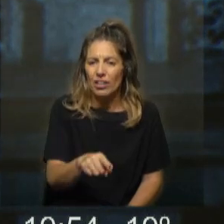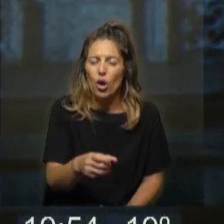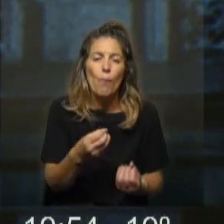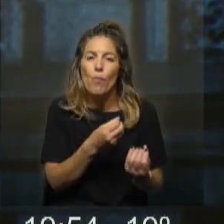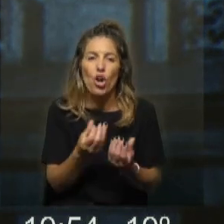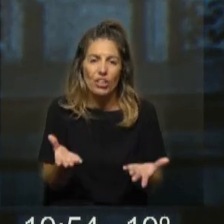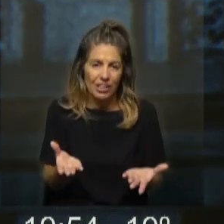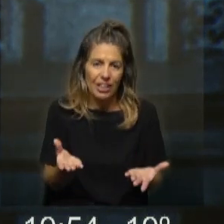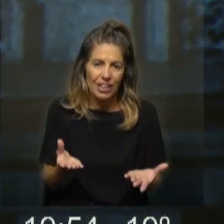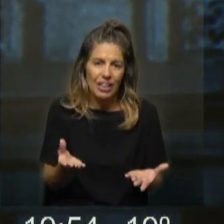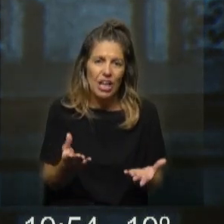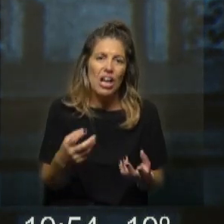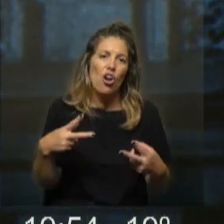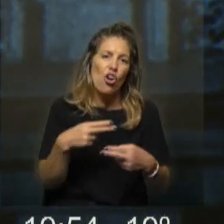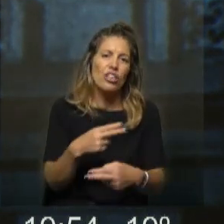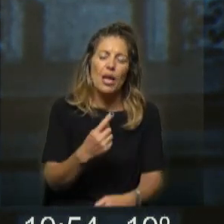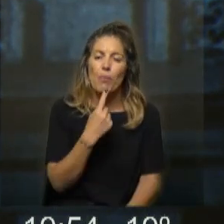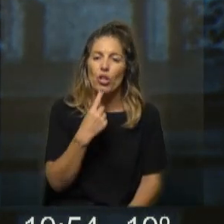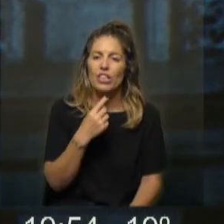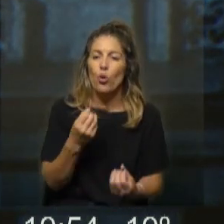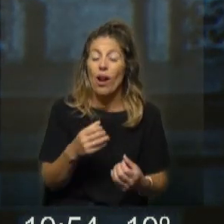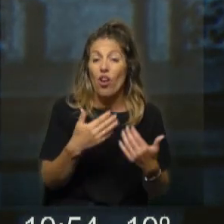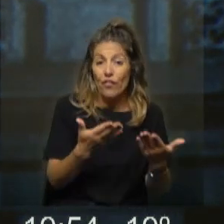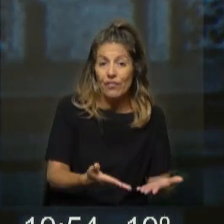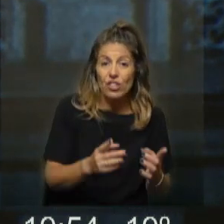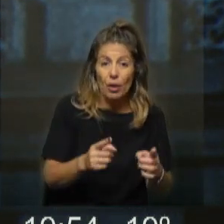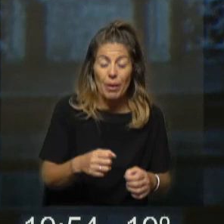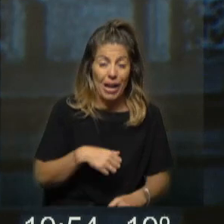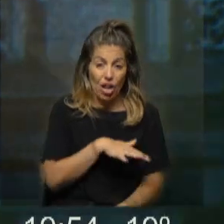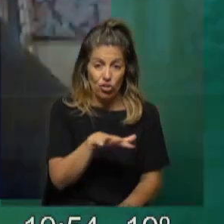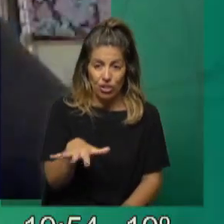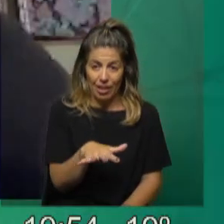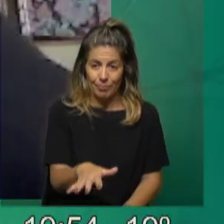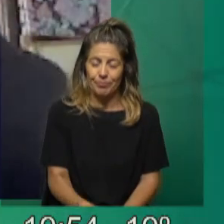puede ser que haya trabas políticas y también cuáles serían los beneficios para la sociedad.